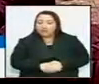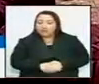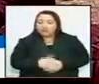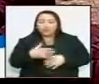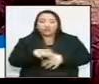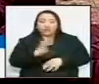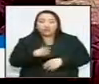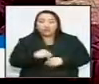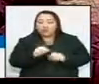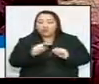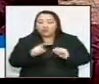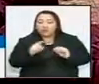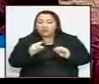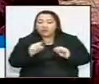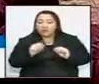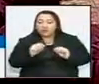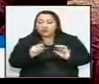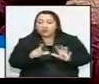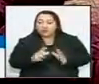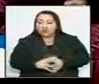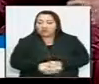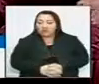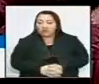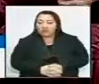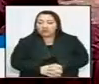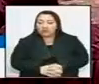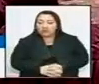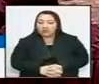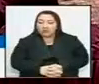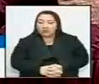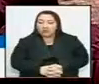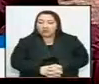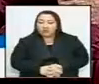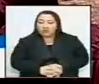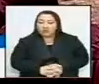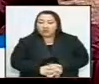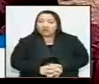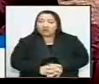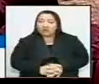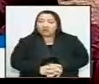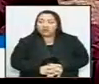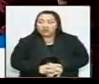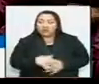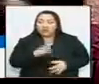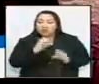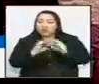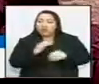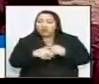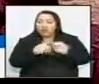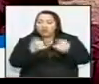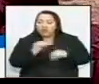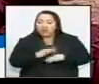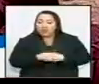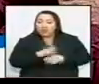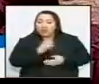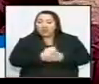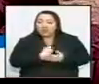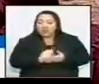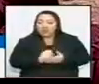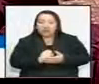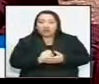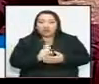fue en julio del 2017, se venía discutiendo ya el proyecto del informe sobre el